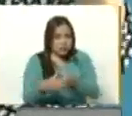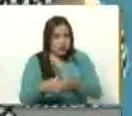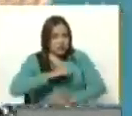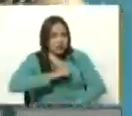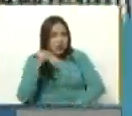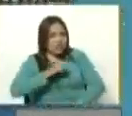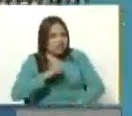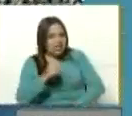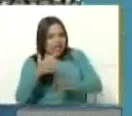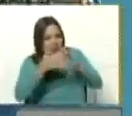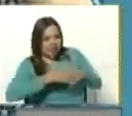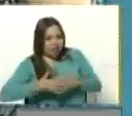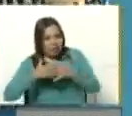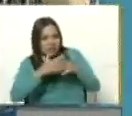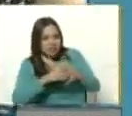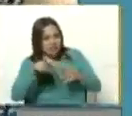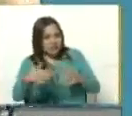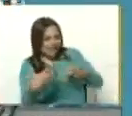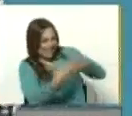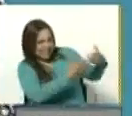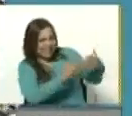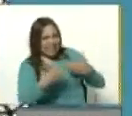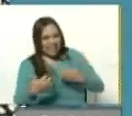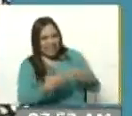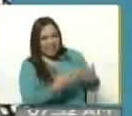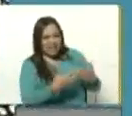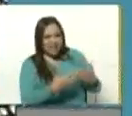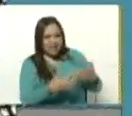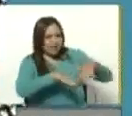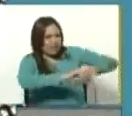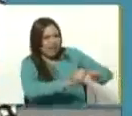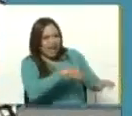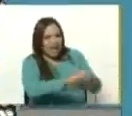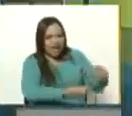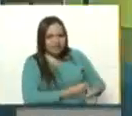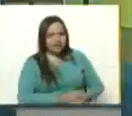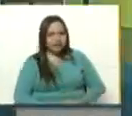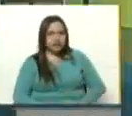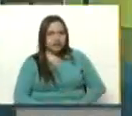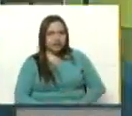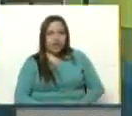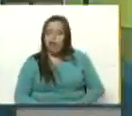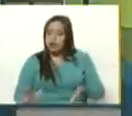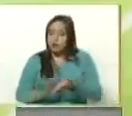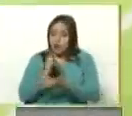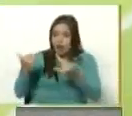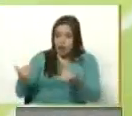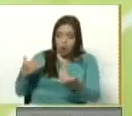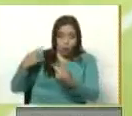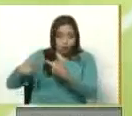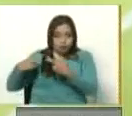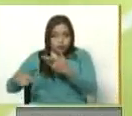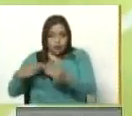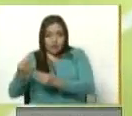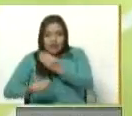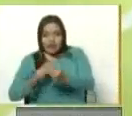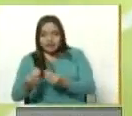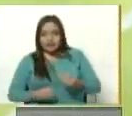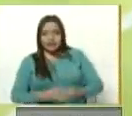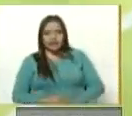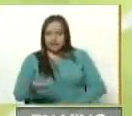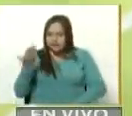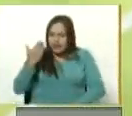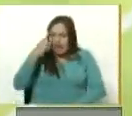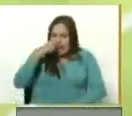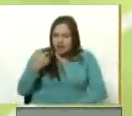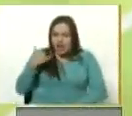policía estadounidense y las guerras imperialistas que llevan a cabo. En la actualidad, todos esos hechos que ocurrieron y que